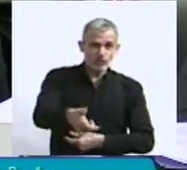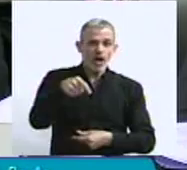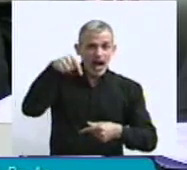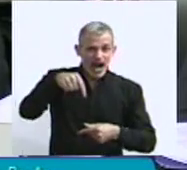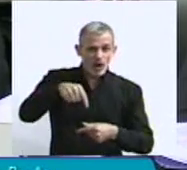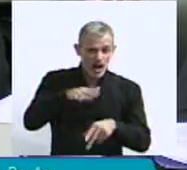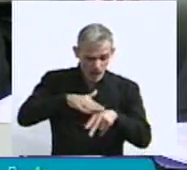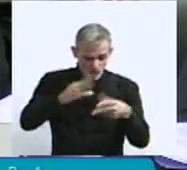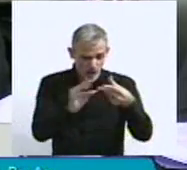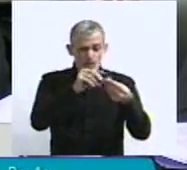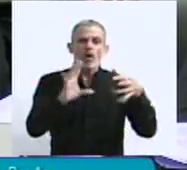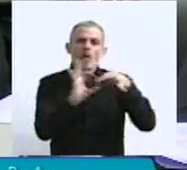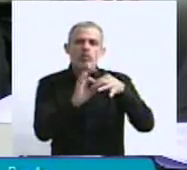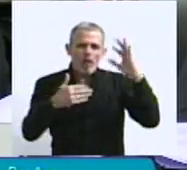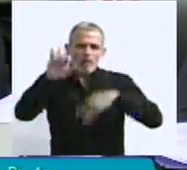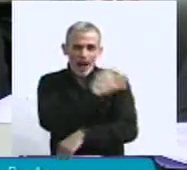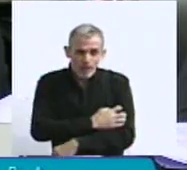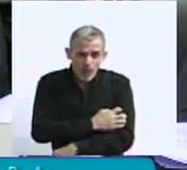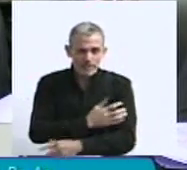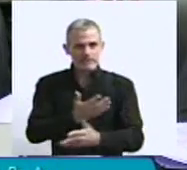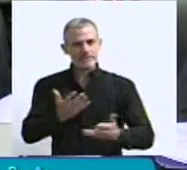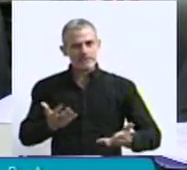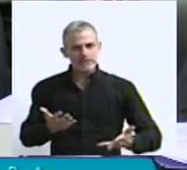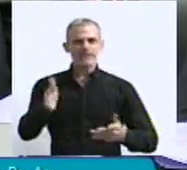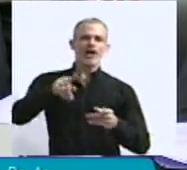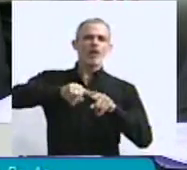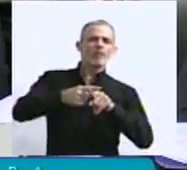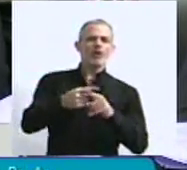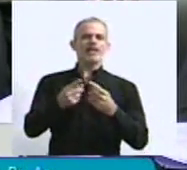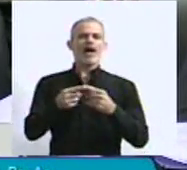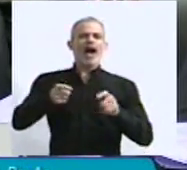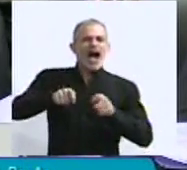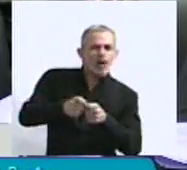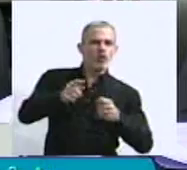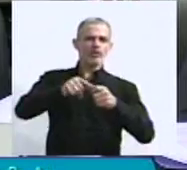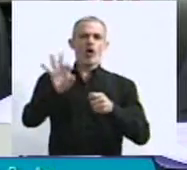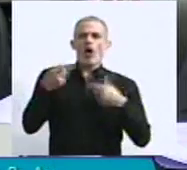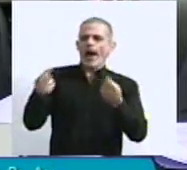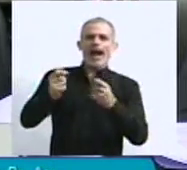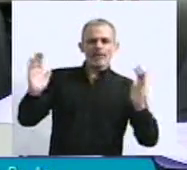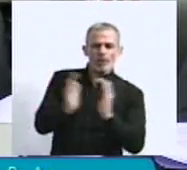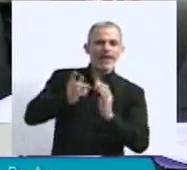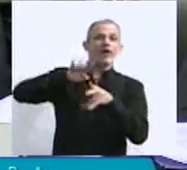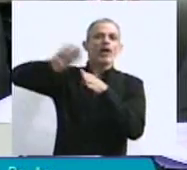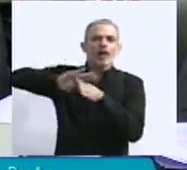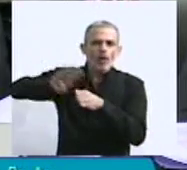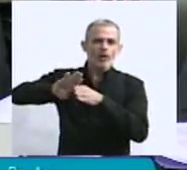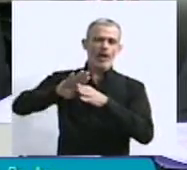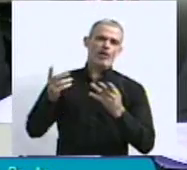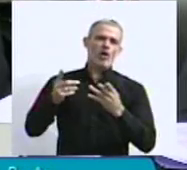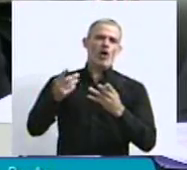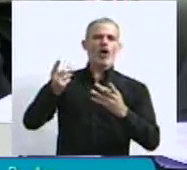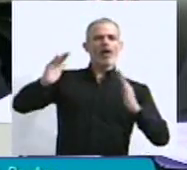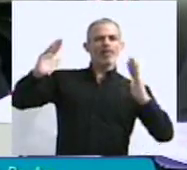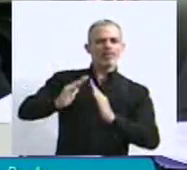generar más pobres y que las políticas de ajuste, contracción del gasto, endeudamiento y mega